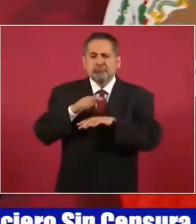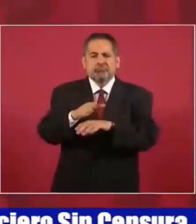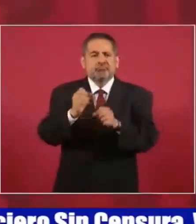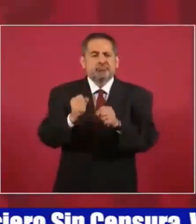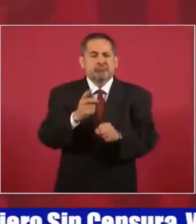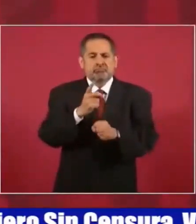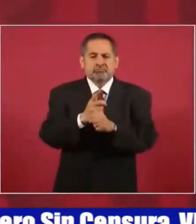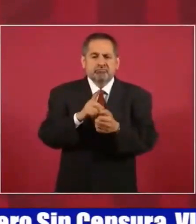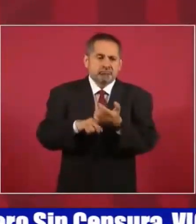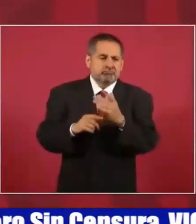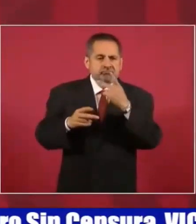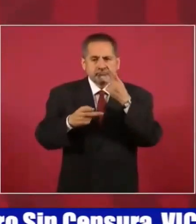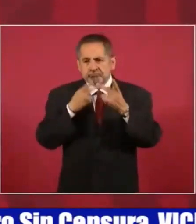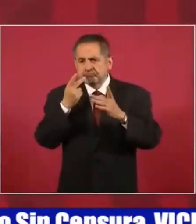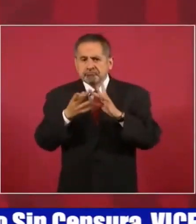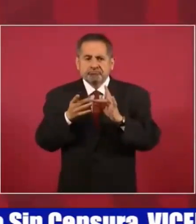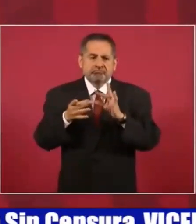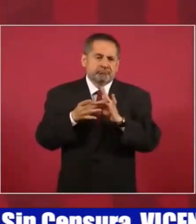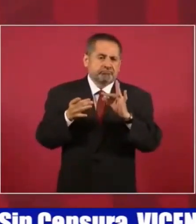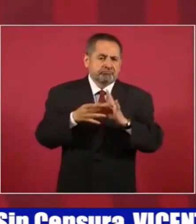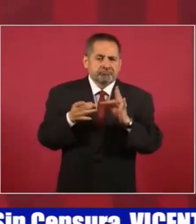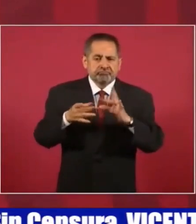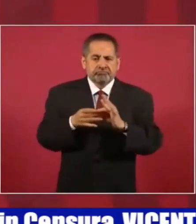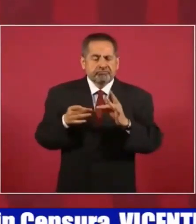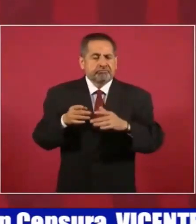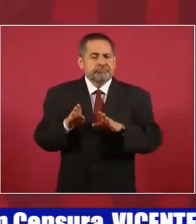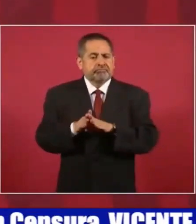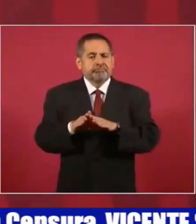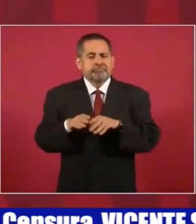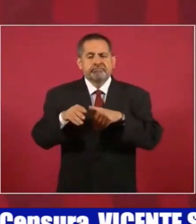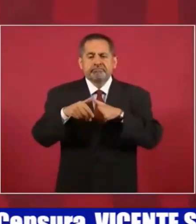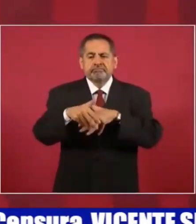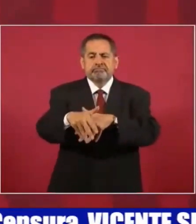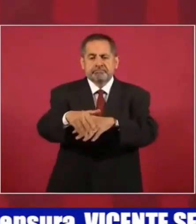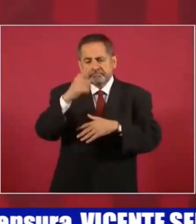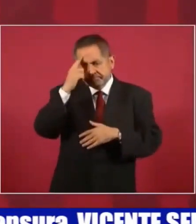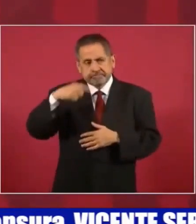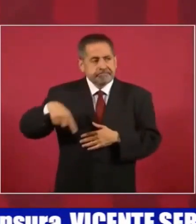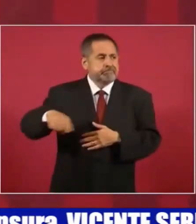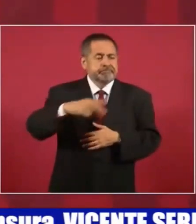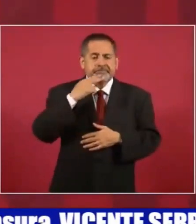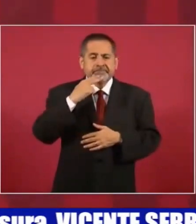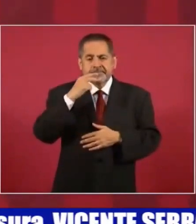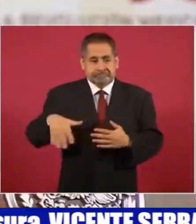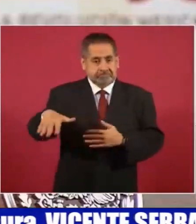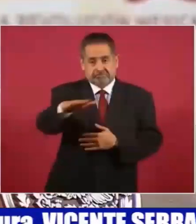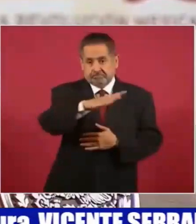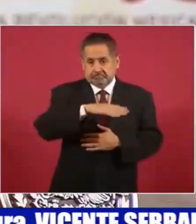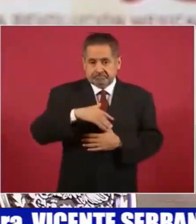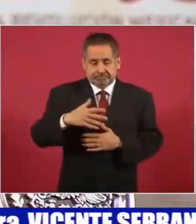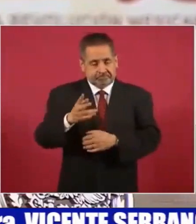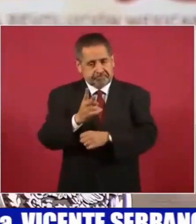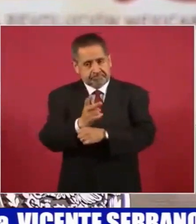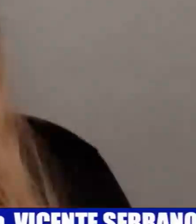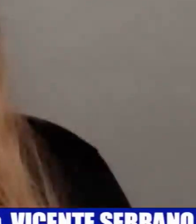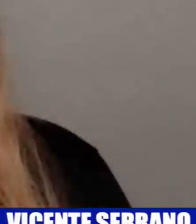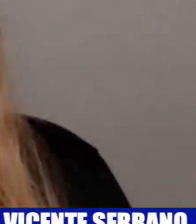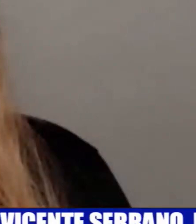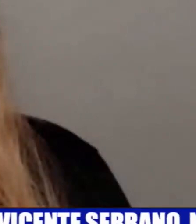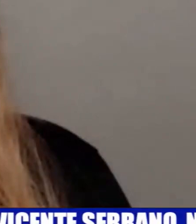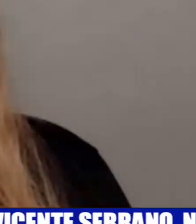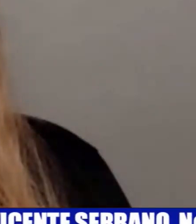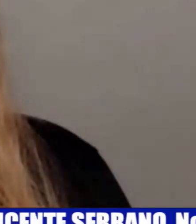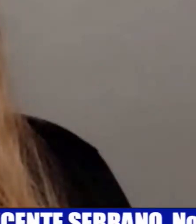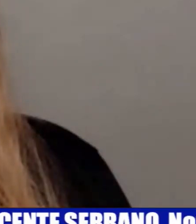seguir hablando del tema, Emanuel? Yo creo que efectivamente, como